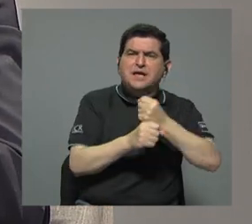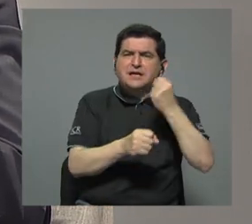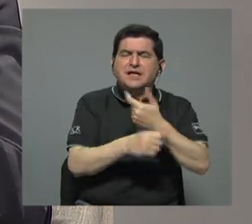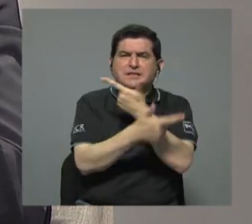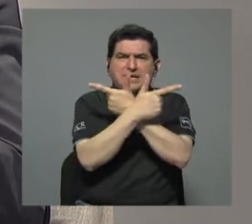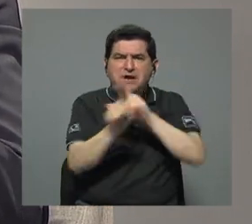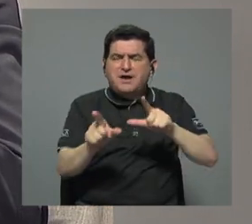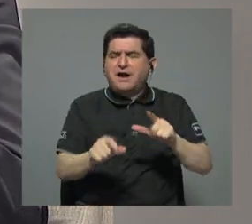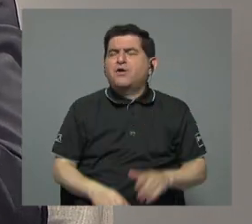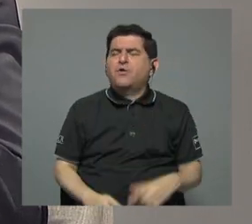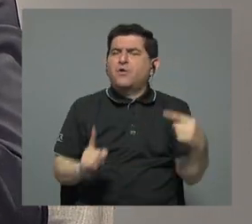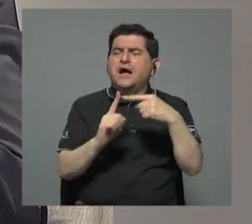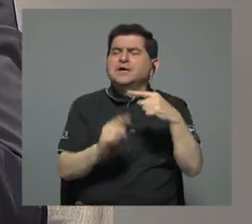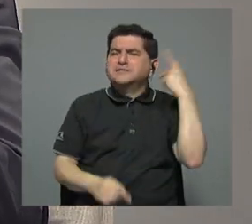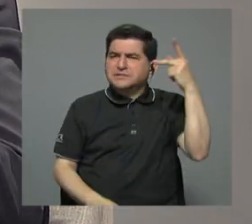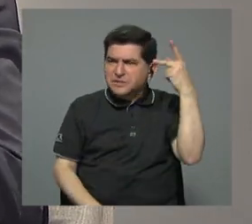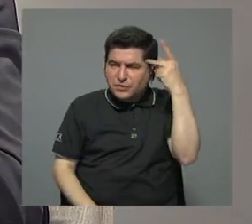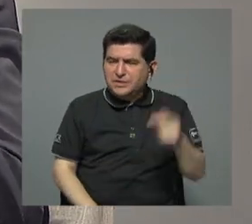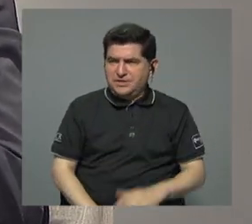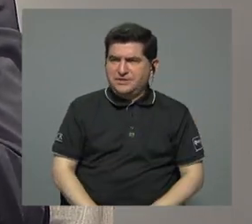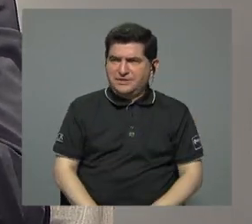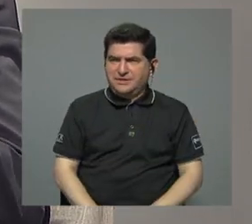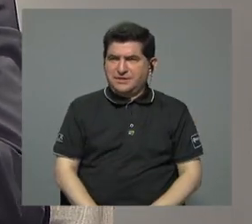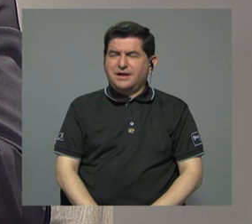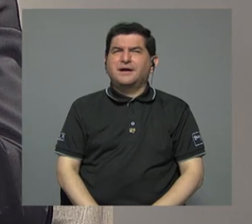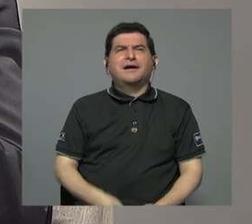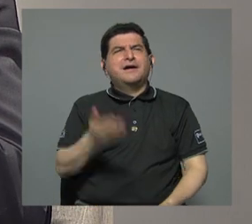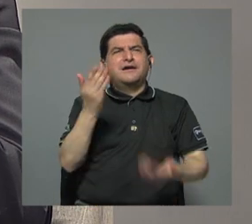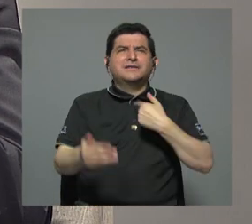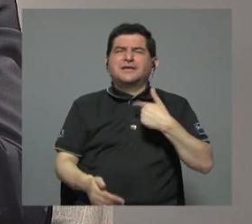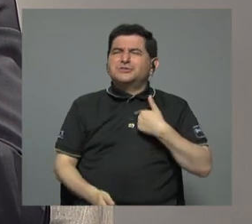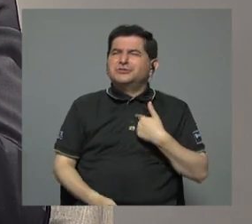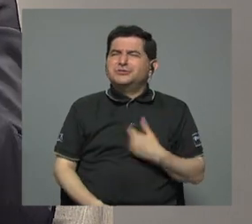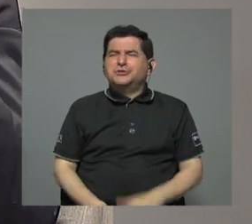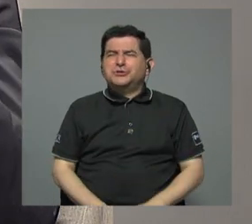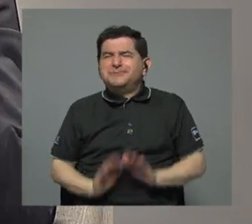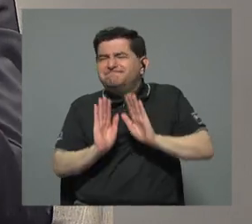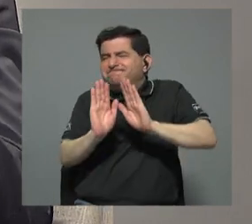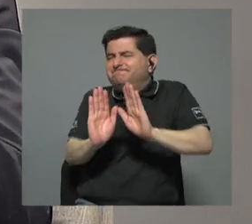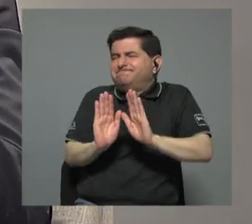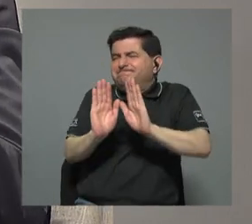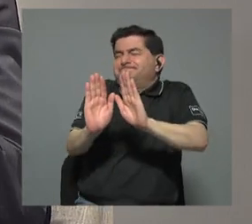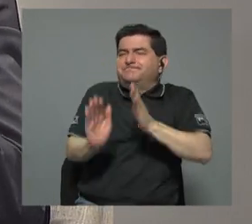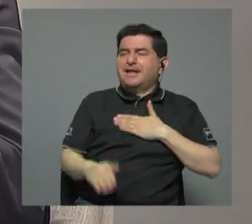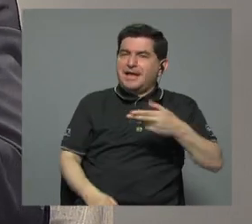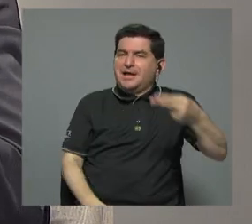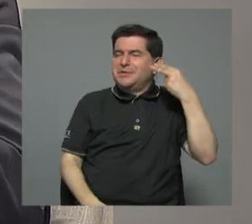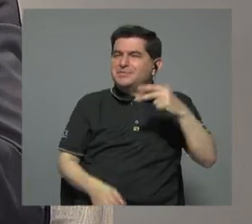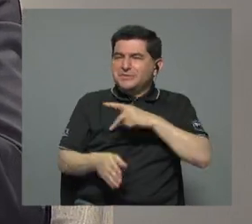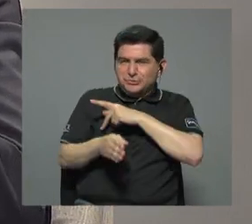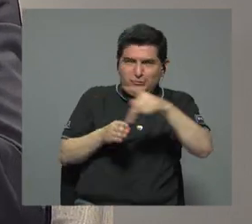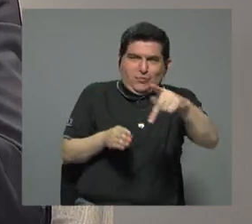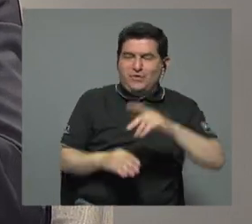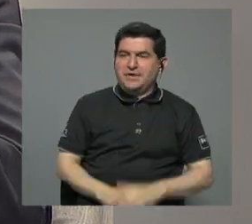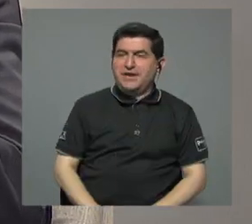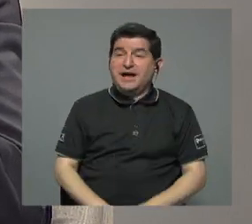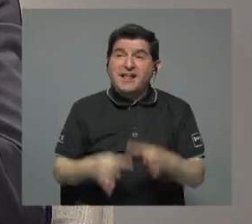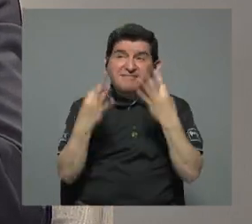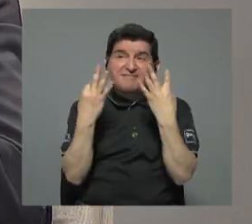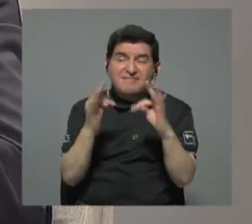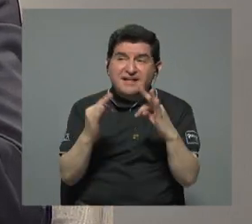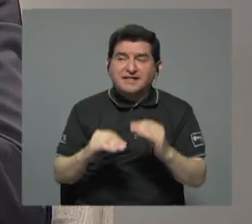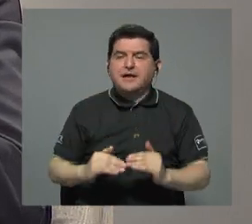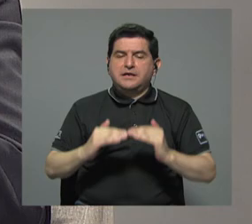liberal de la profesión a la política que era algo digamos a lo que yo le tenía cierta alergia en mi historia profesional y es tratar de